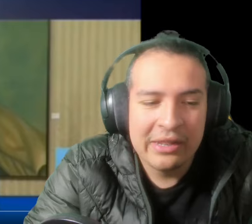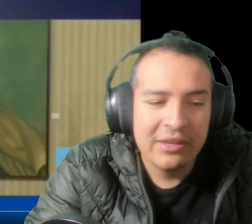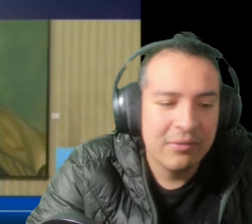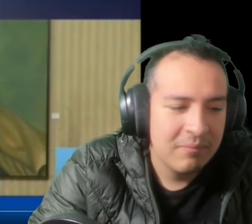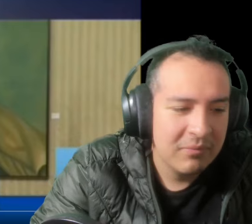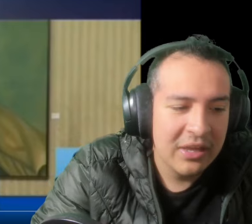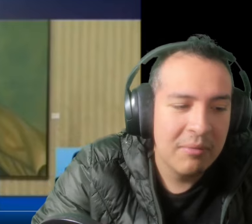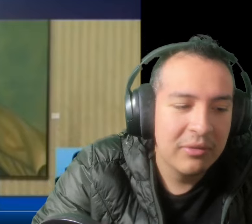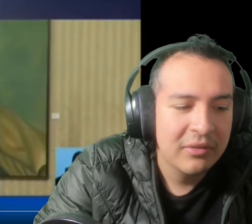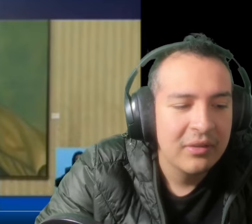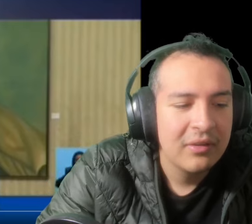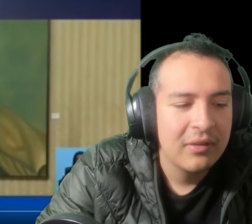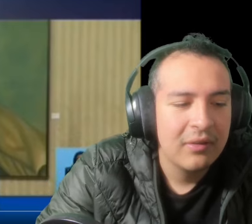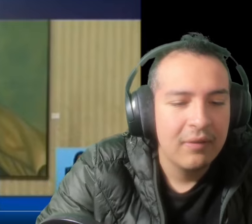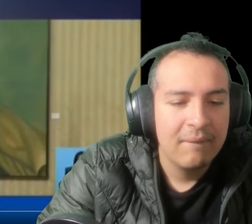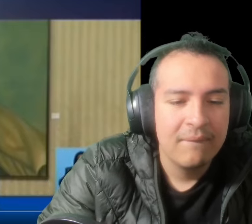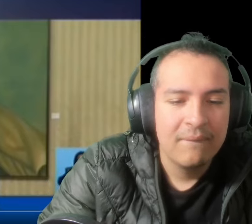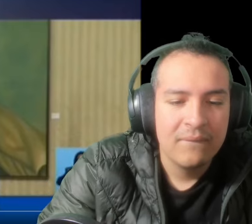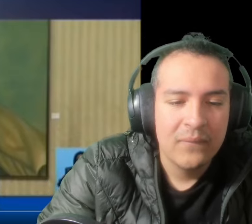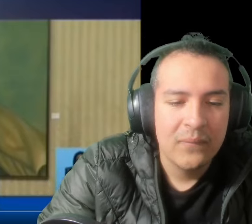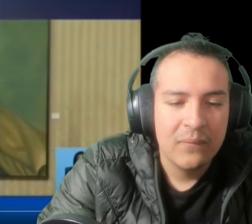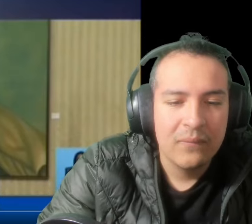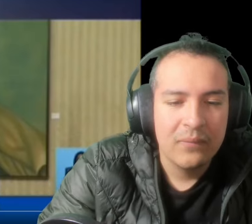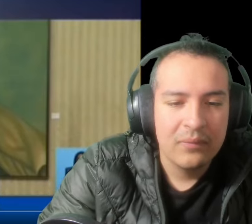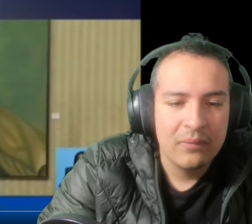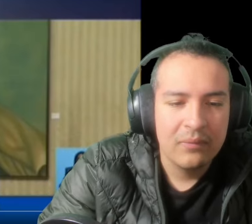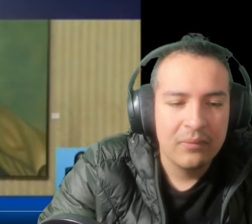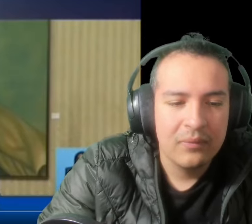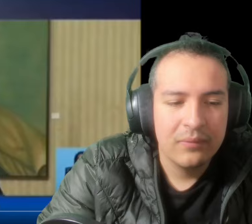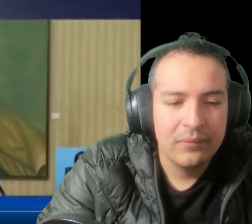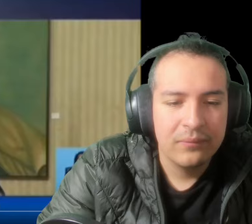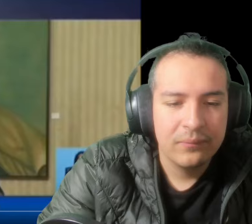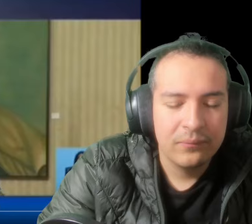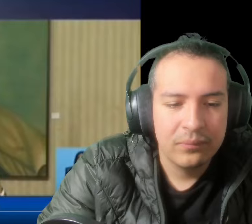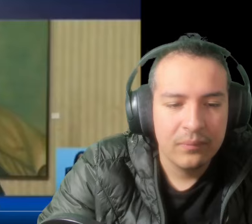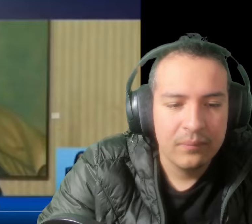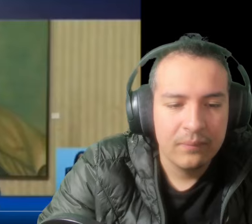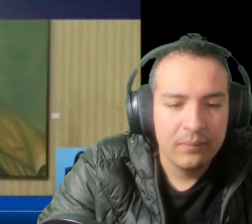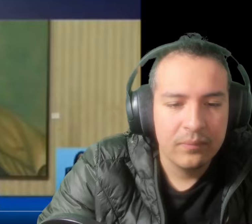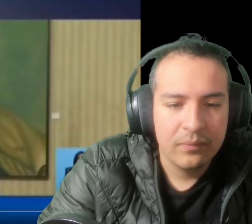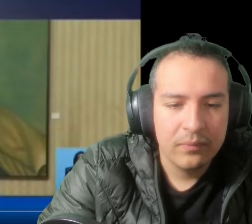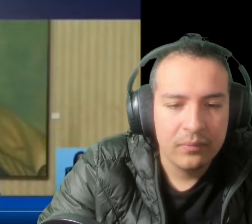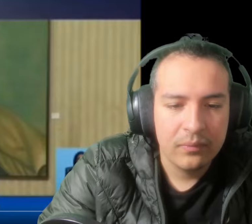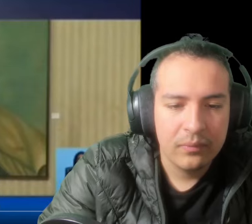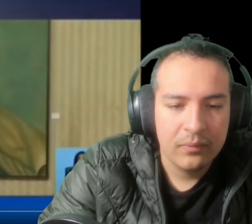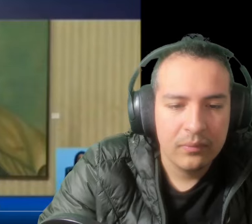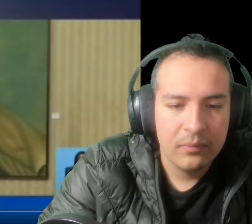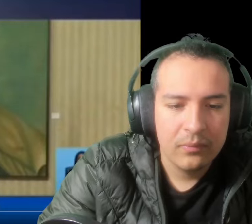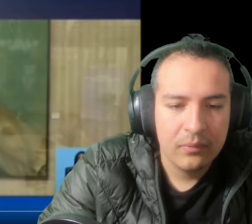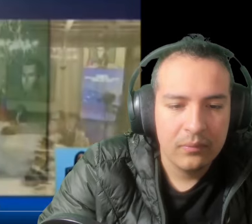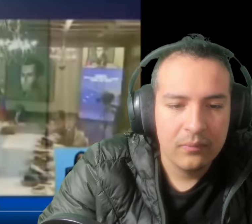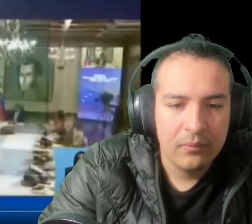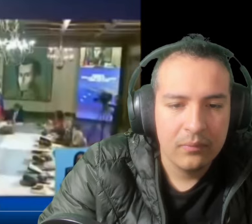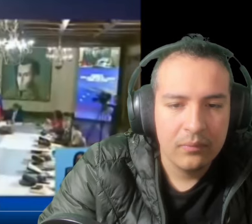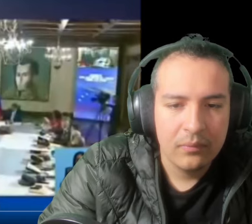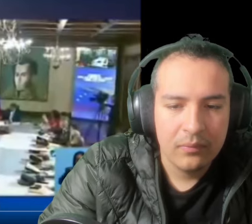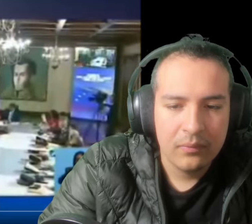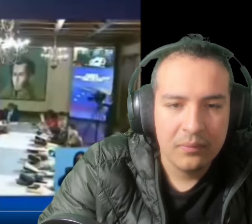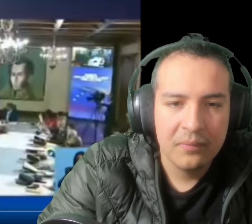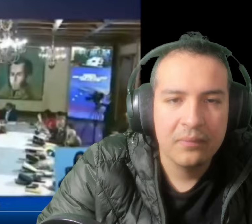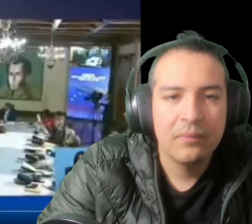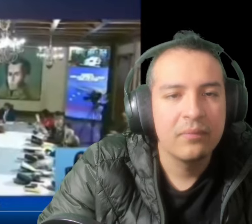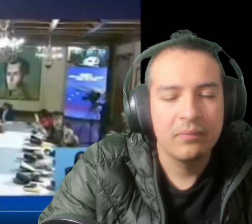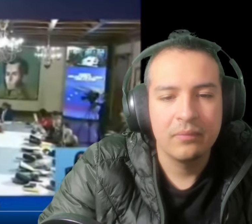obviamente no sigamos entonces hay que especializarse en esos mecanismos y por eso voy a firmar el decreto